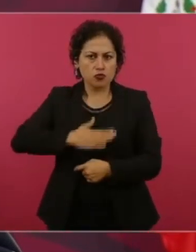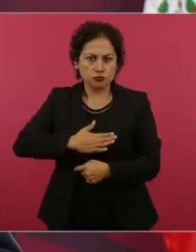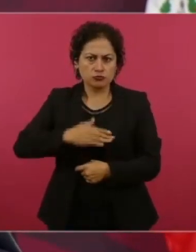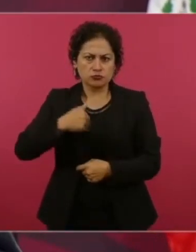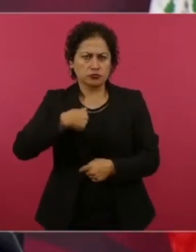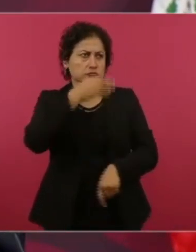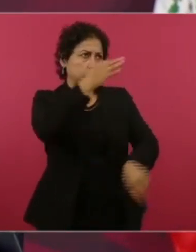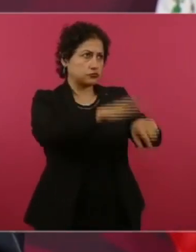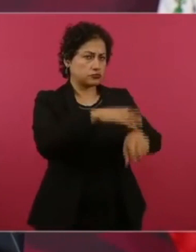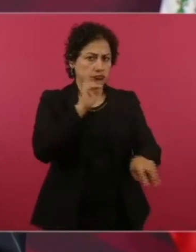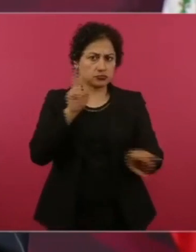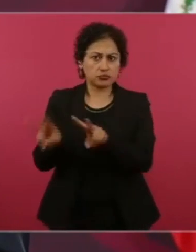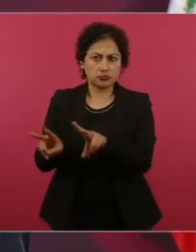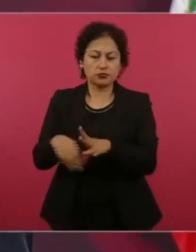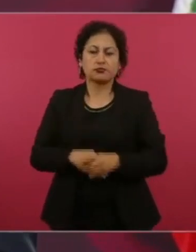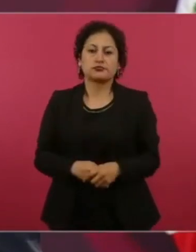Además,